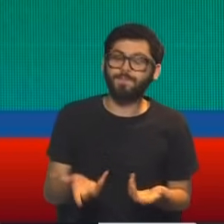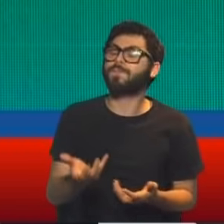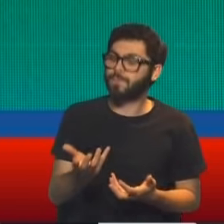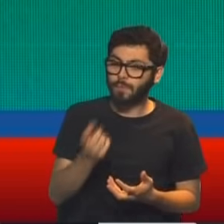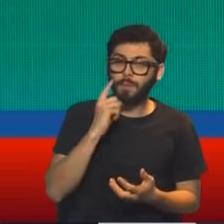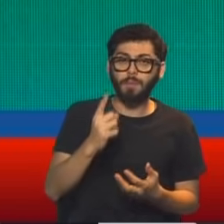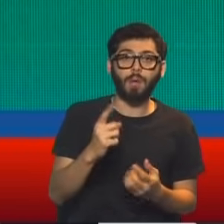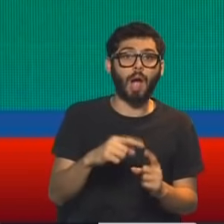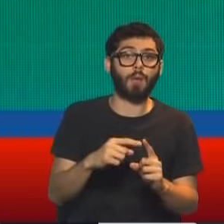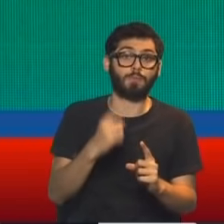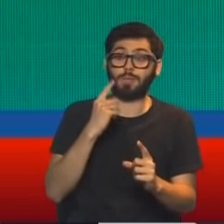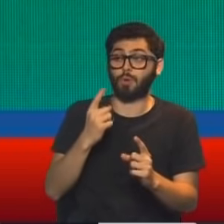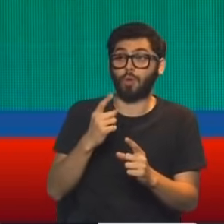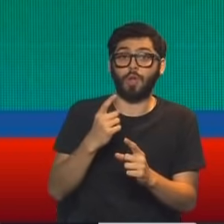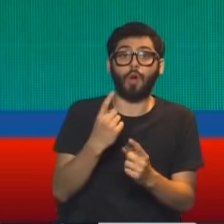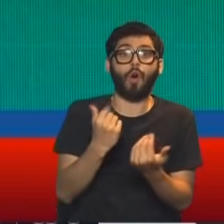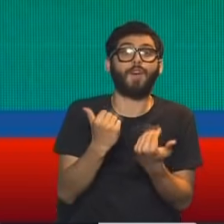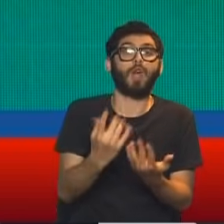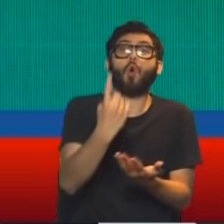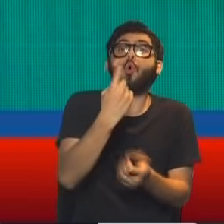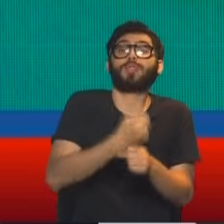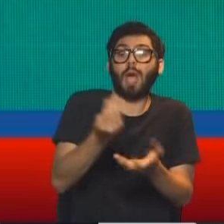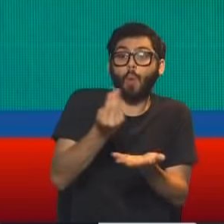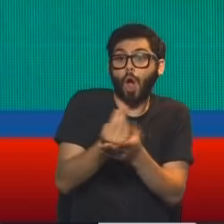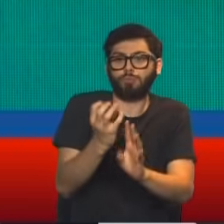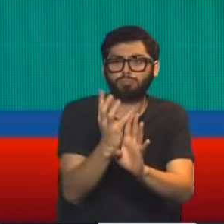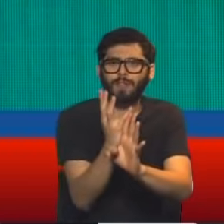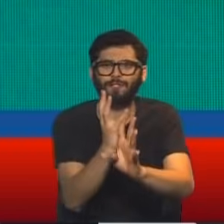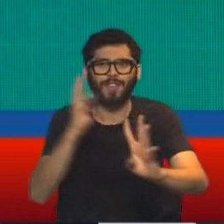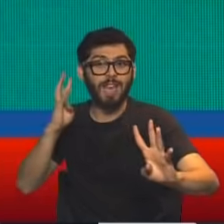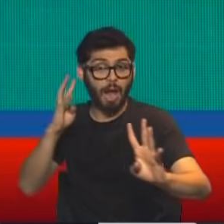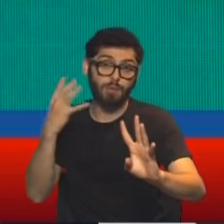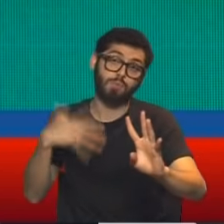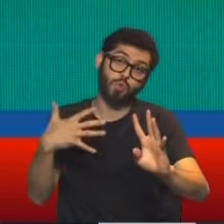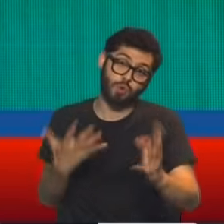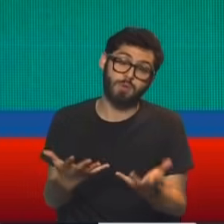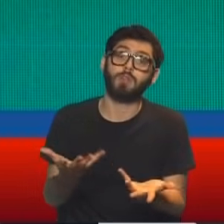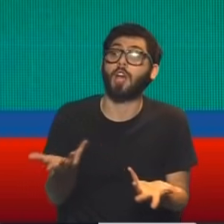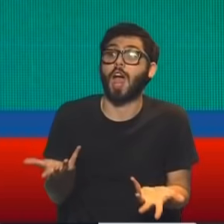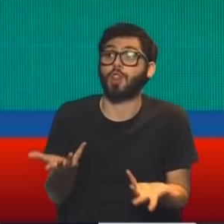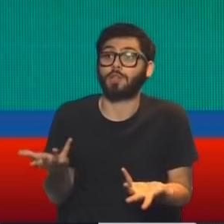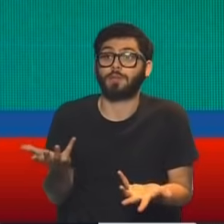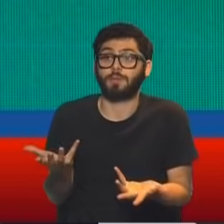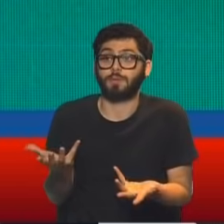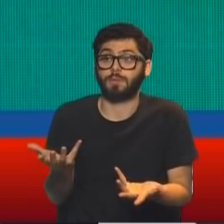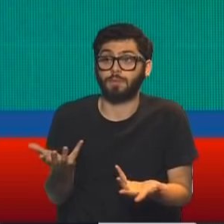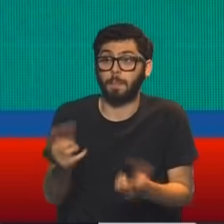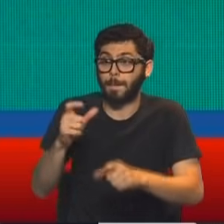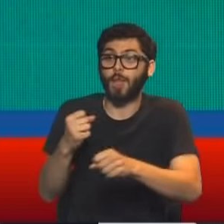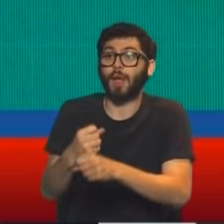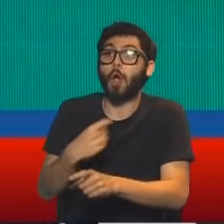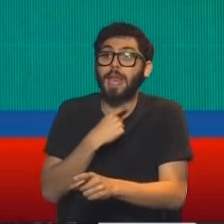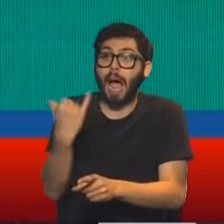por un puesto de trabajo en cualquier lugar, enseguida se arma una cola larga, entonces lo que está fallando es otra cosa justamente y debe tener que